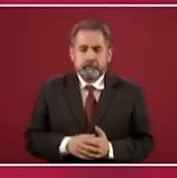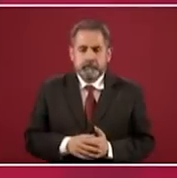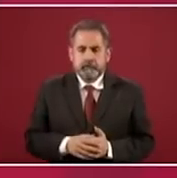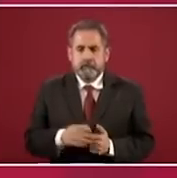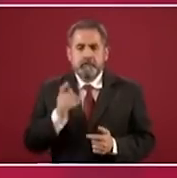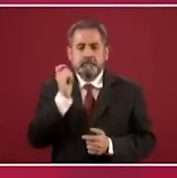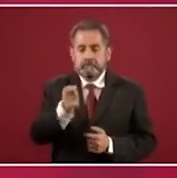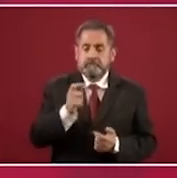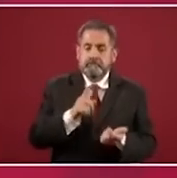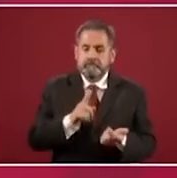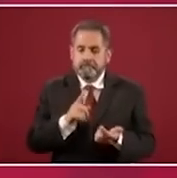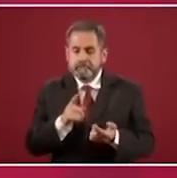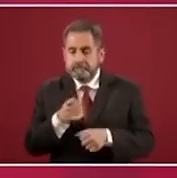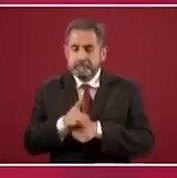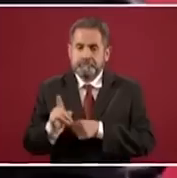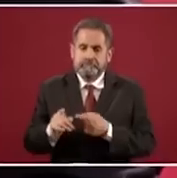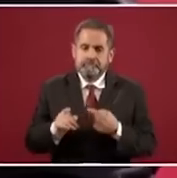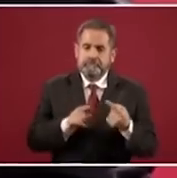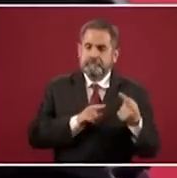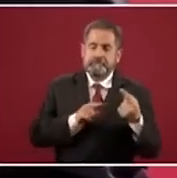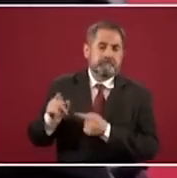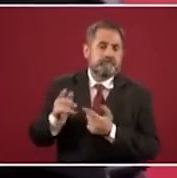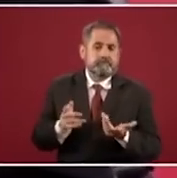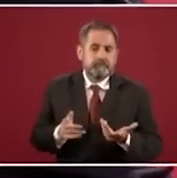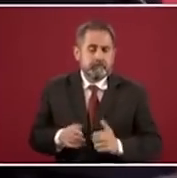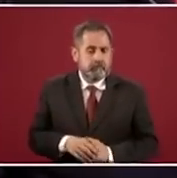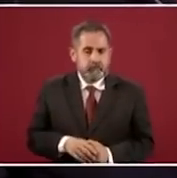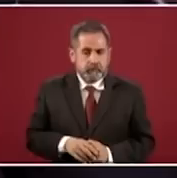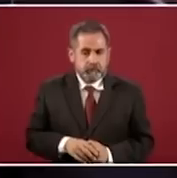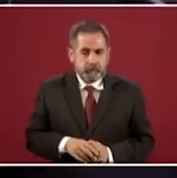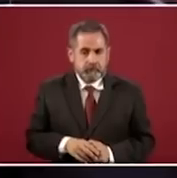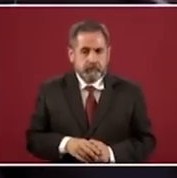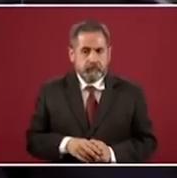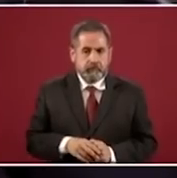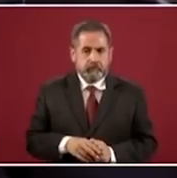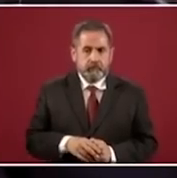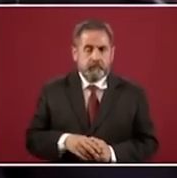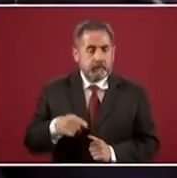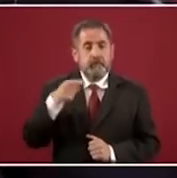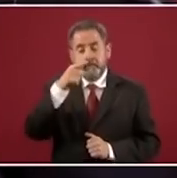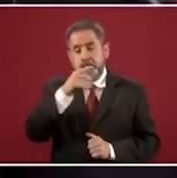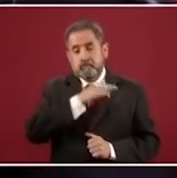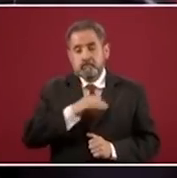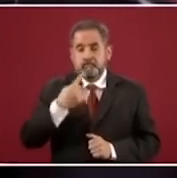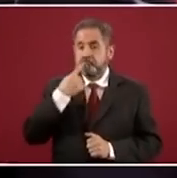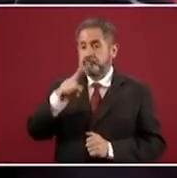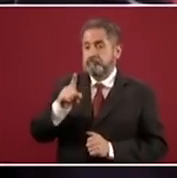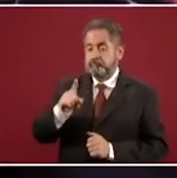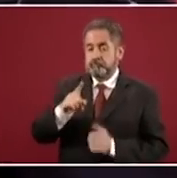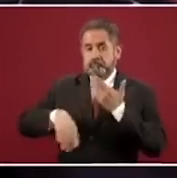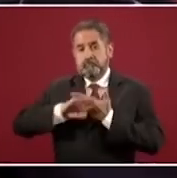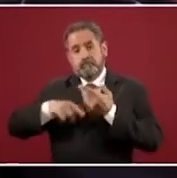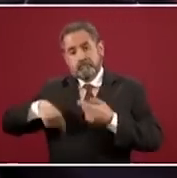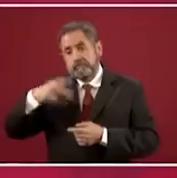se da motivo a una acción de otro tipo.